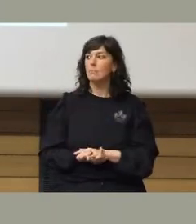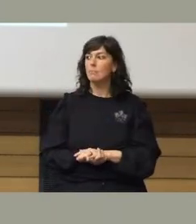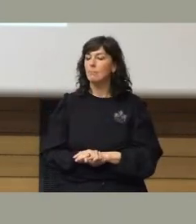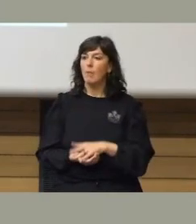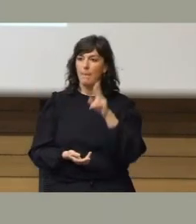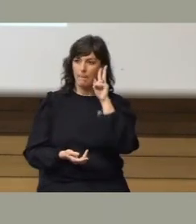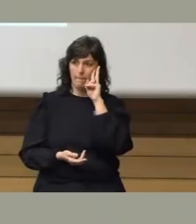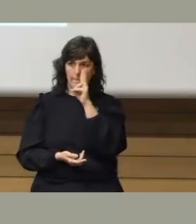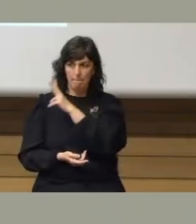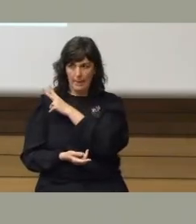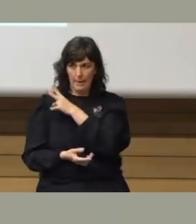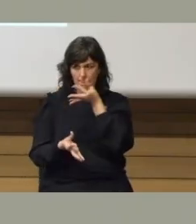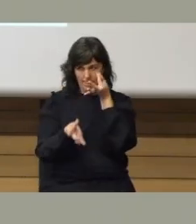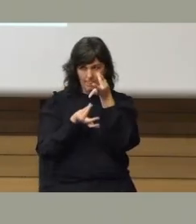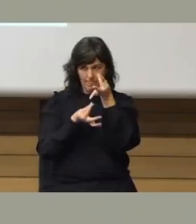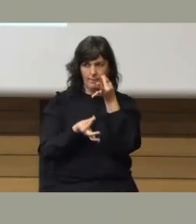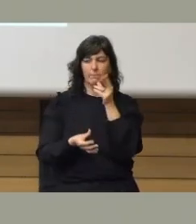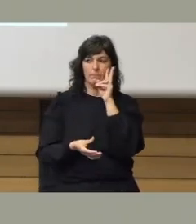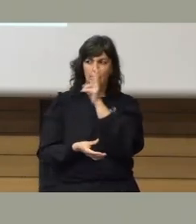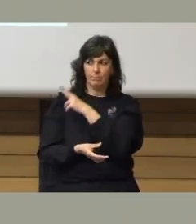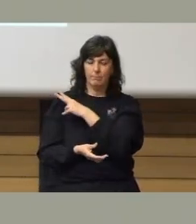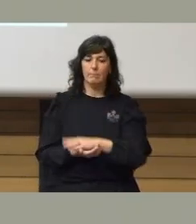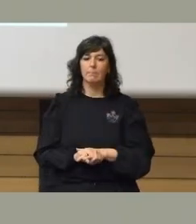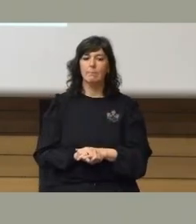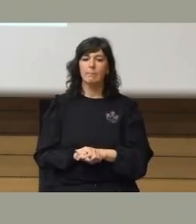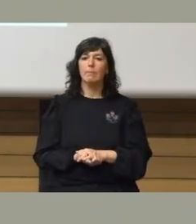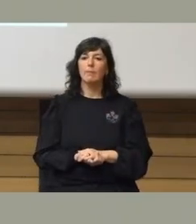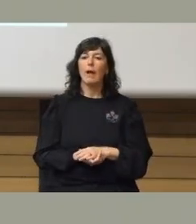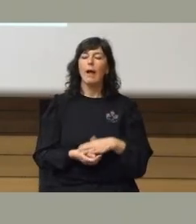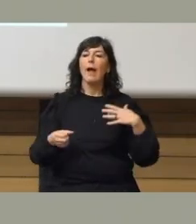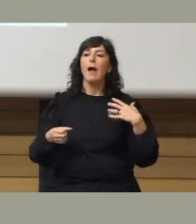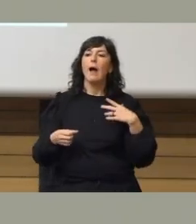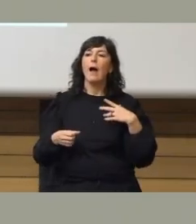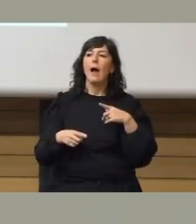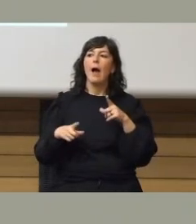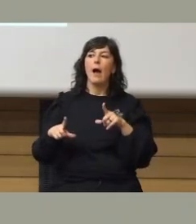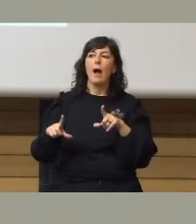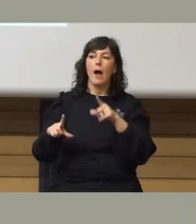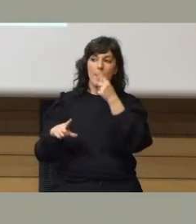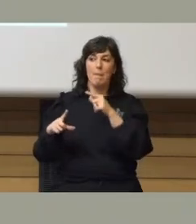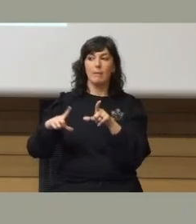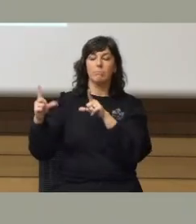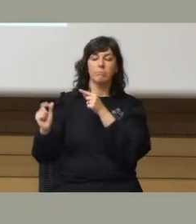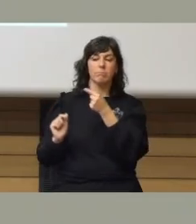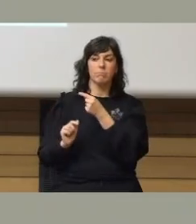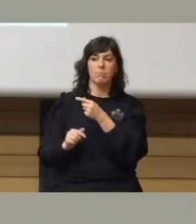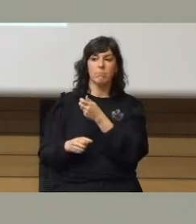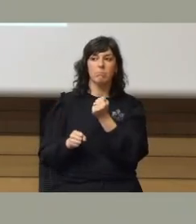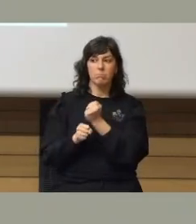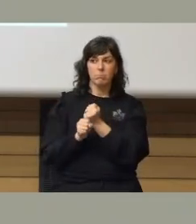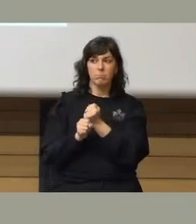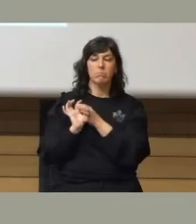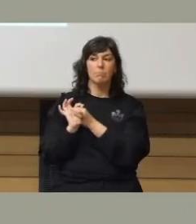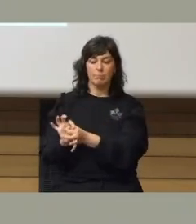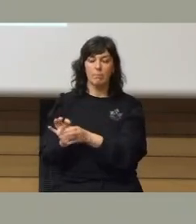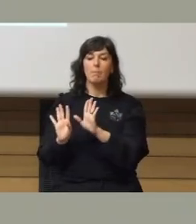Miradla con detenimiento. Vamos a trabajar sobre esta imagen, pero lo quiero trabajar de una forma individual. Os voy a hacer una especie de